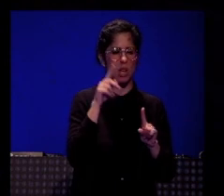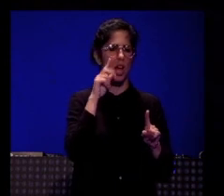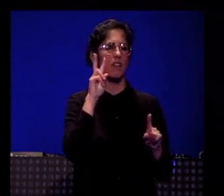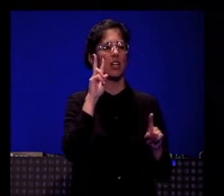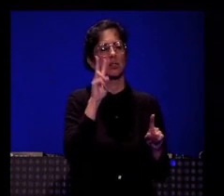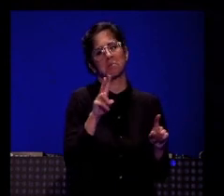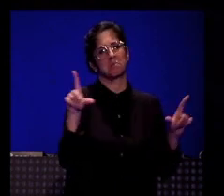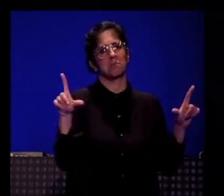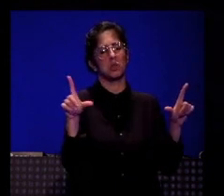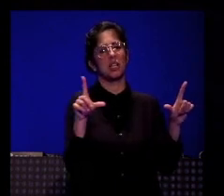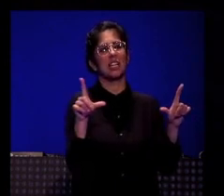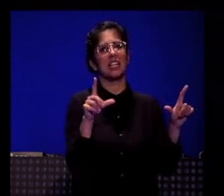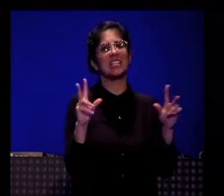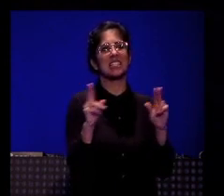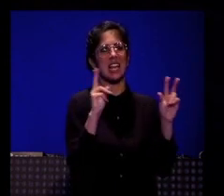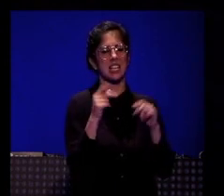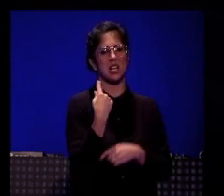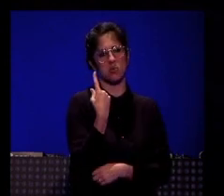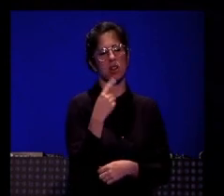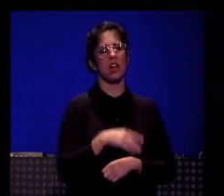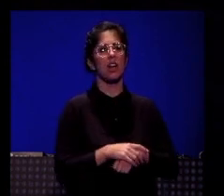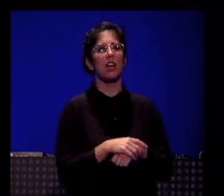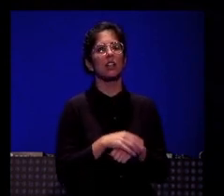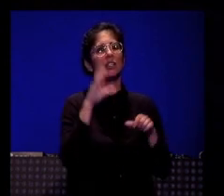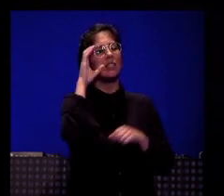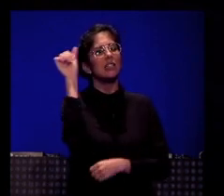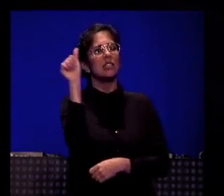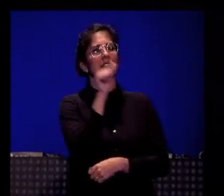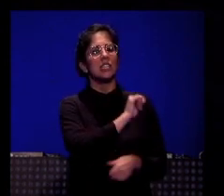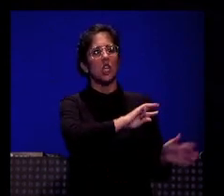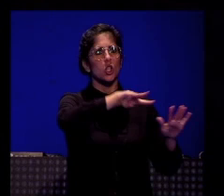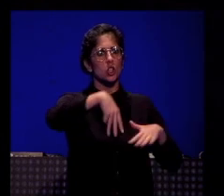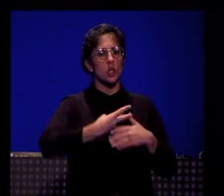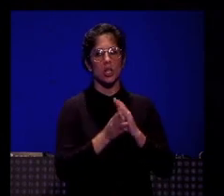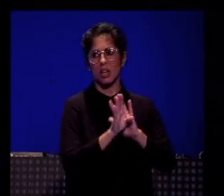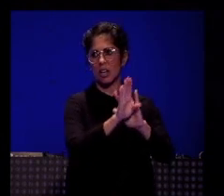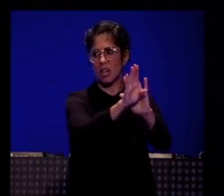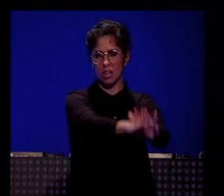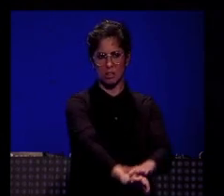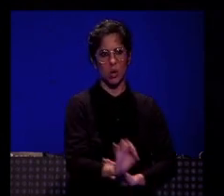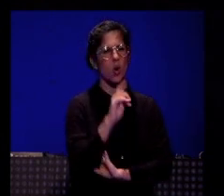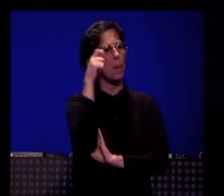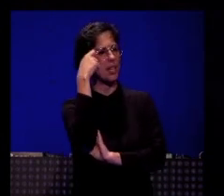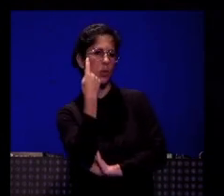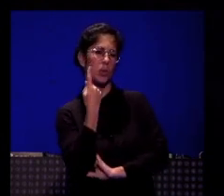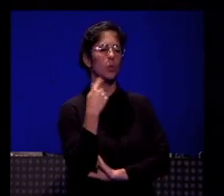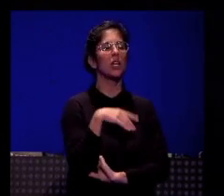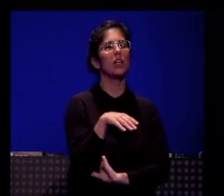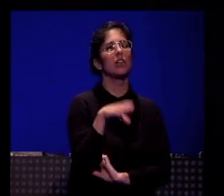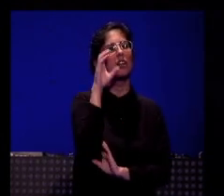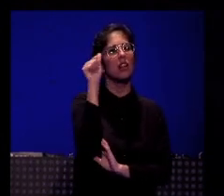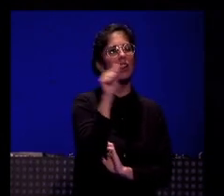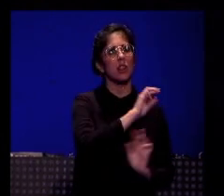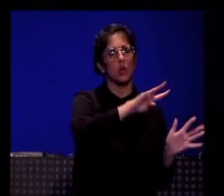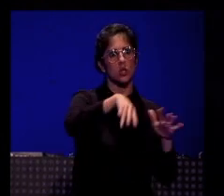y pasan ocho horas y sigue siendo un slip vale o voy a ver una película y pasan todas las horas y sigues viendo netflix otro de